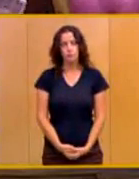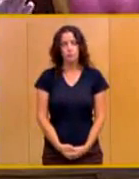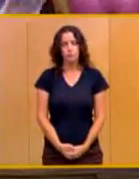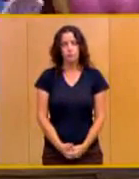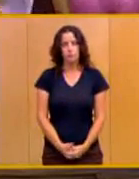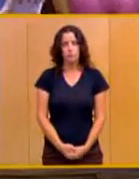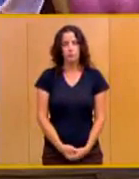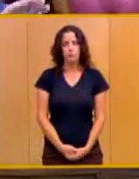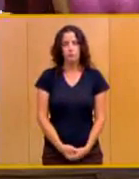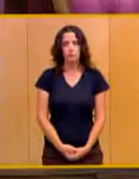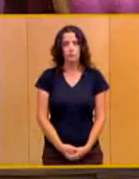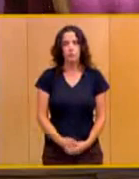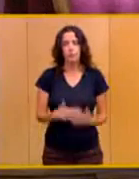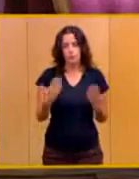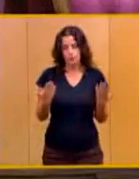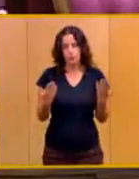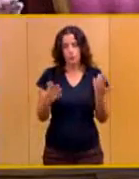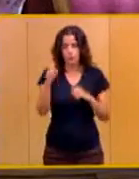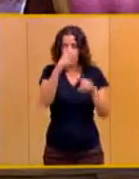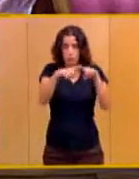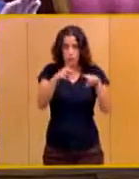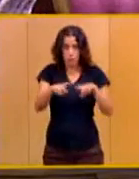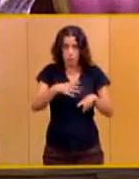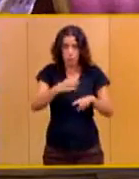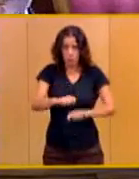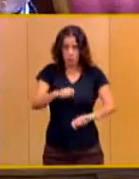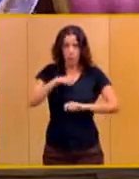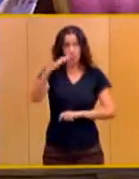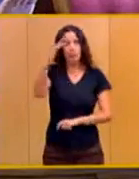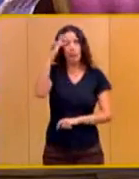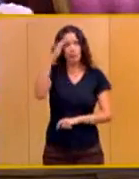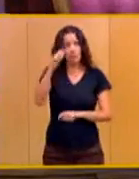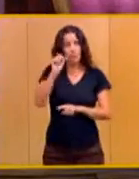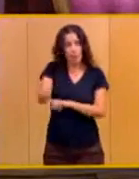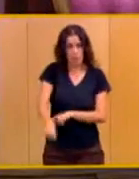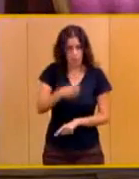Hay gestos que pueden distraer más que las palabras. Sí.